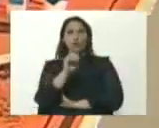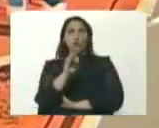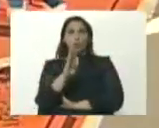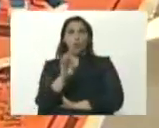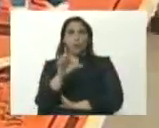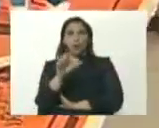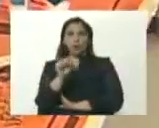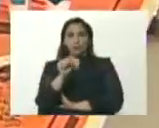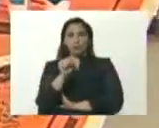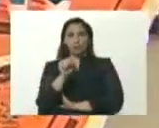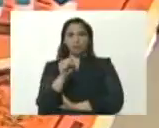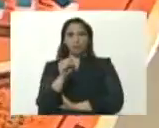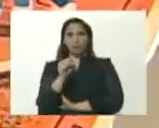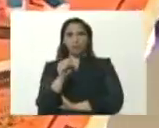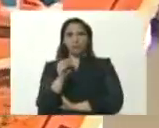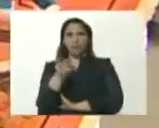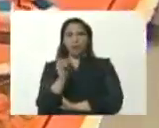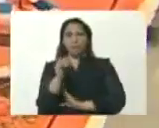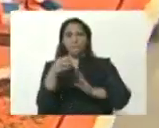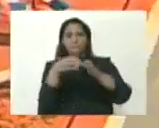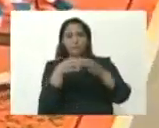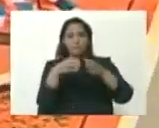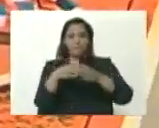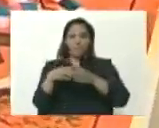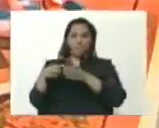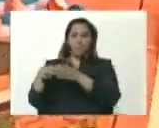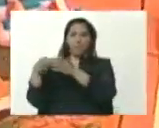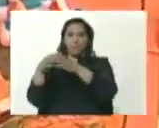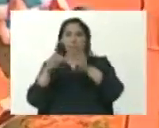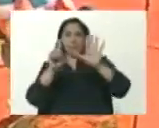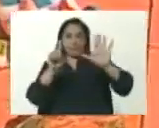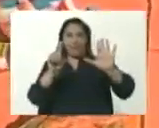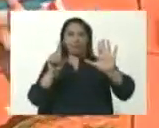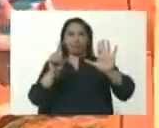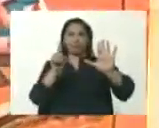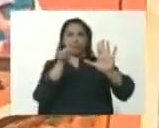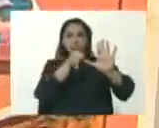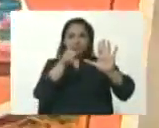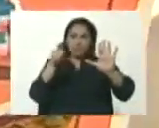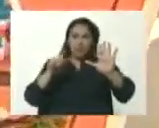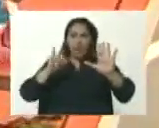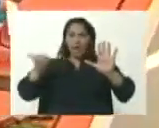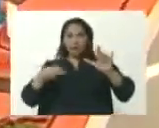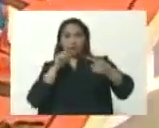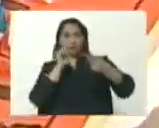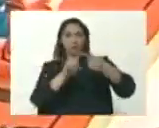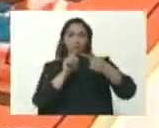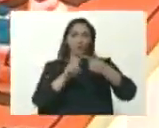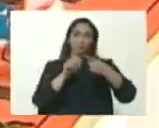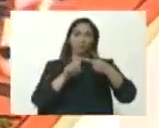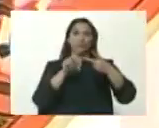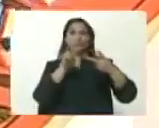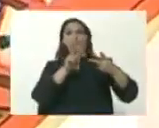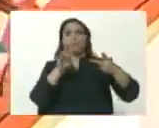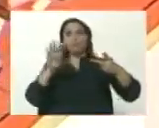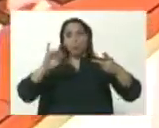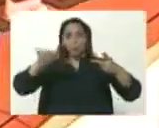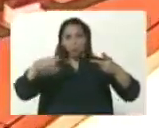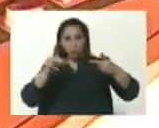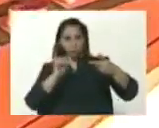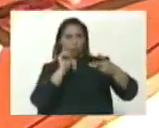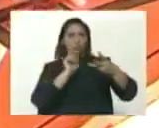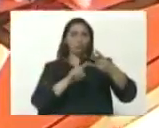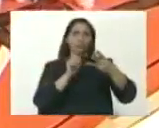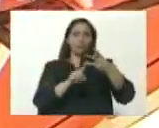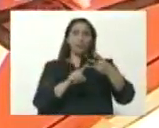Caudare, donde están los seis sectores. Está el sector Jacinto Lara, está el sector 24 de junio, está el